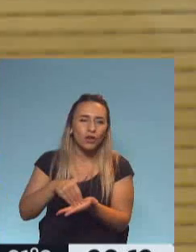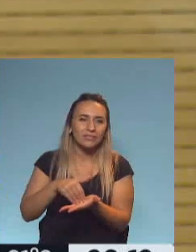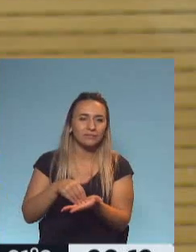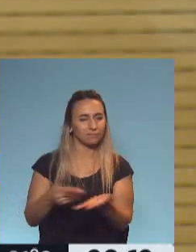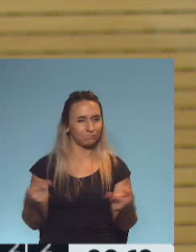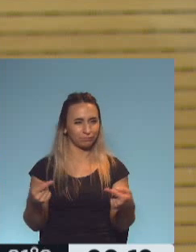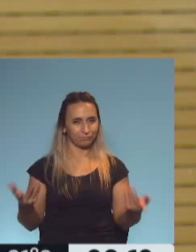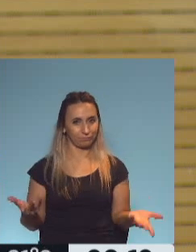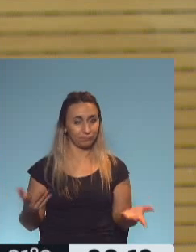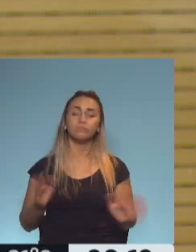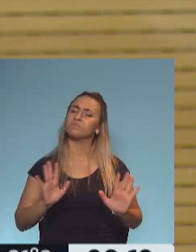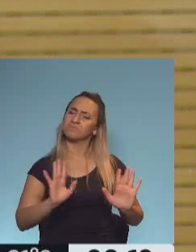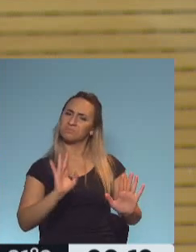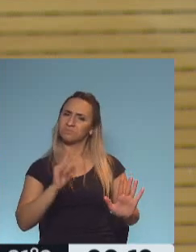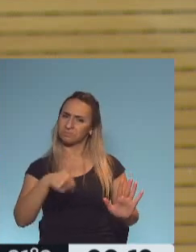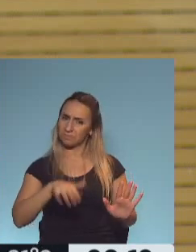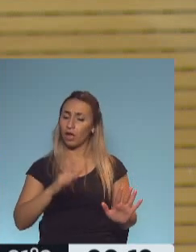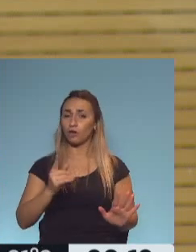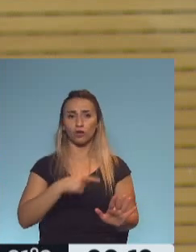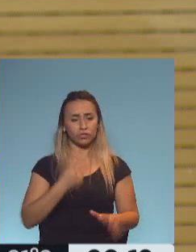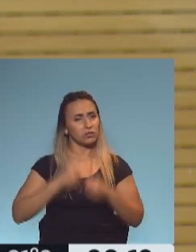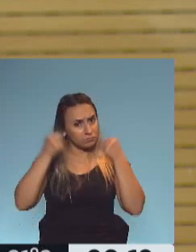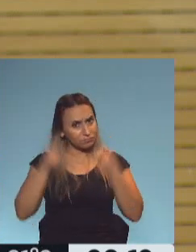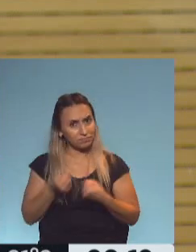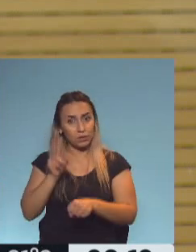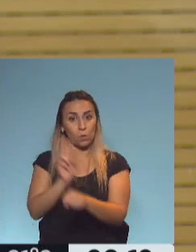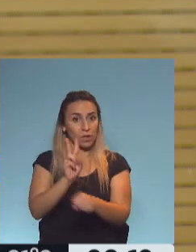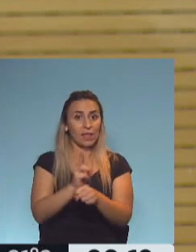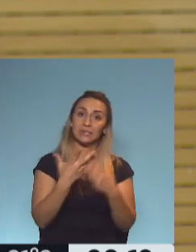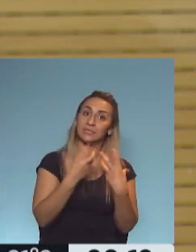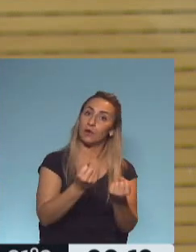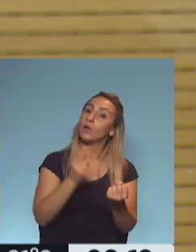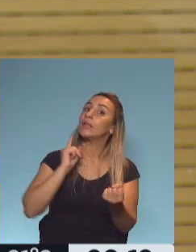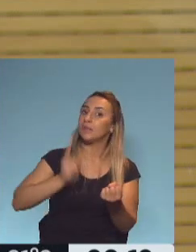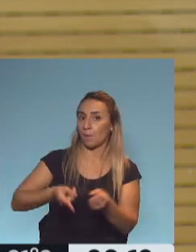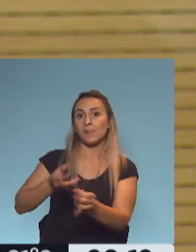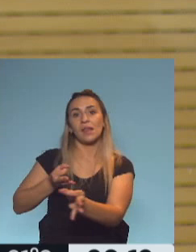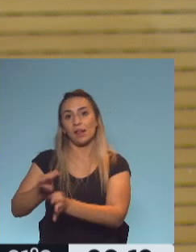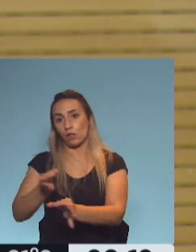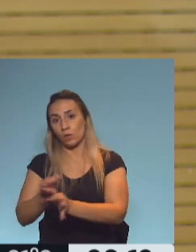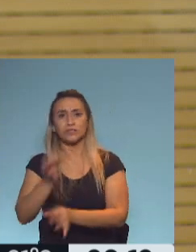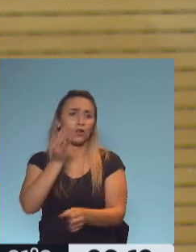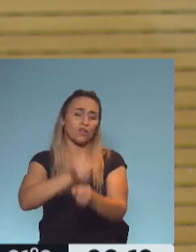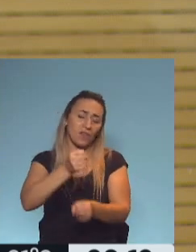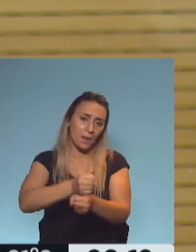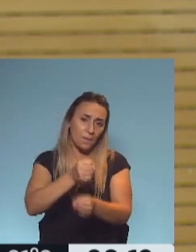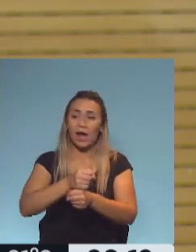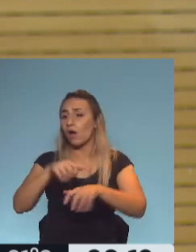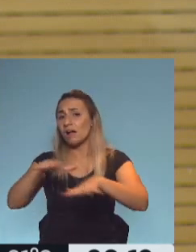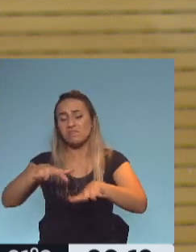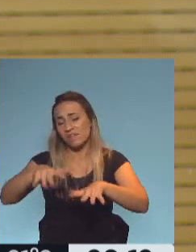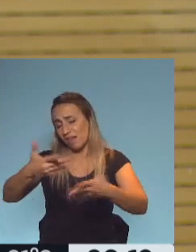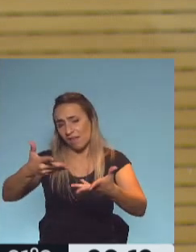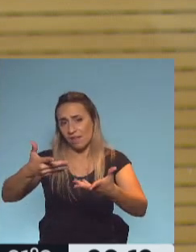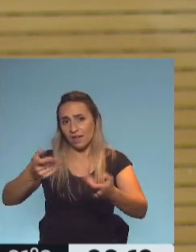que hacer todo lo posible por cuidar la salud, pero también la educación, el trabajo y las actividades que hacen